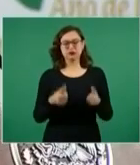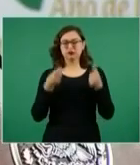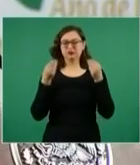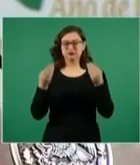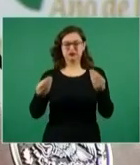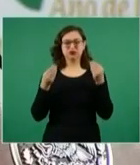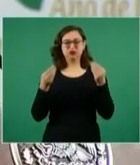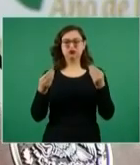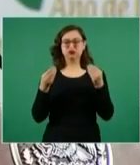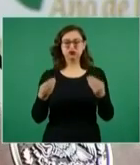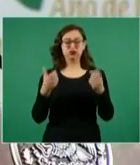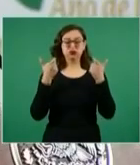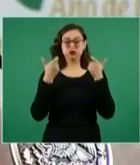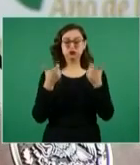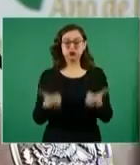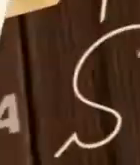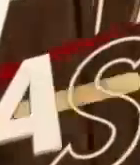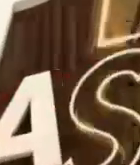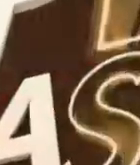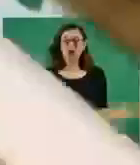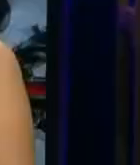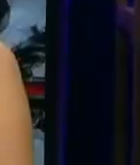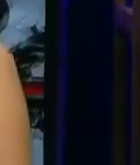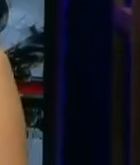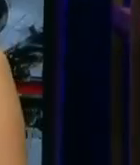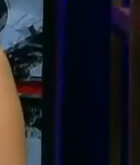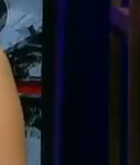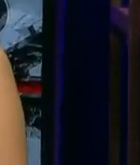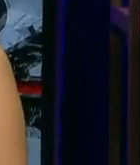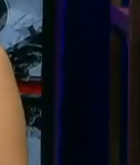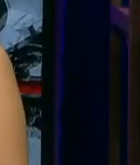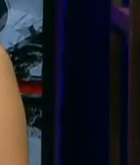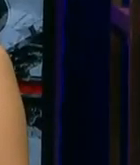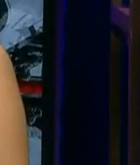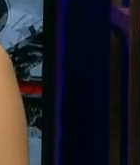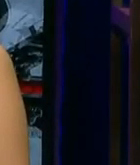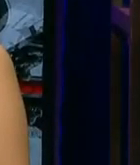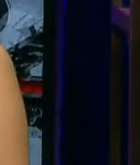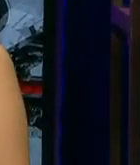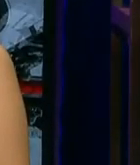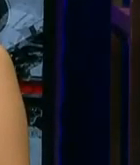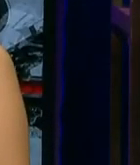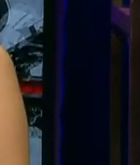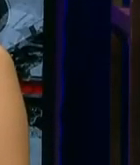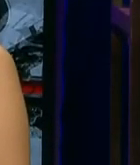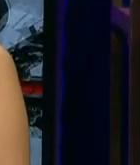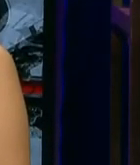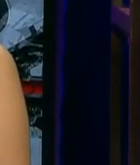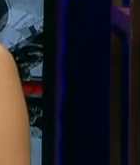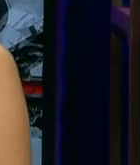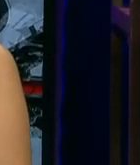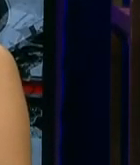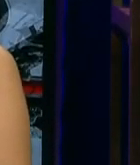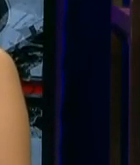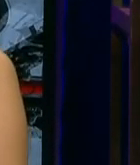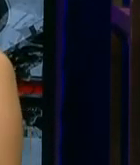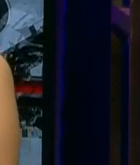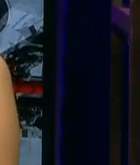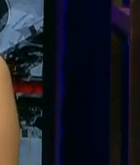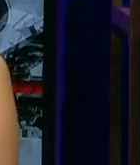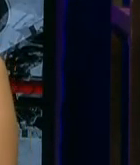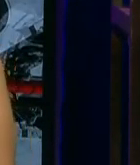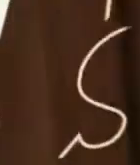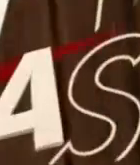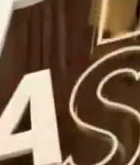del presupuesto con esos propósitos. Efectivamente, y el presidente también confirmó que a petición justo de la Fiscalía General